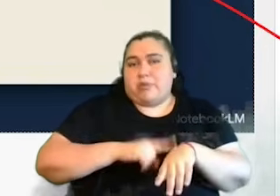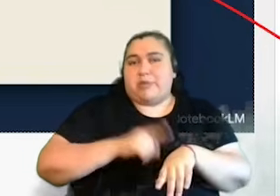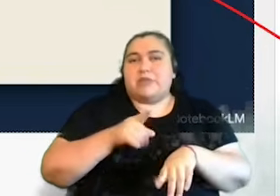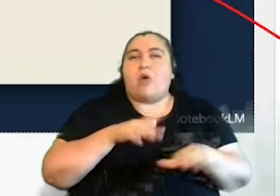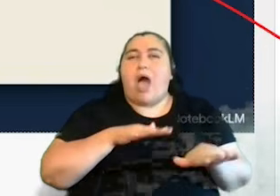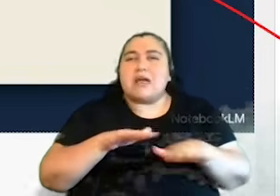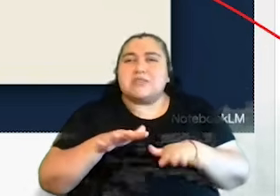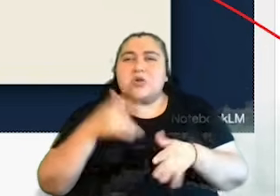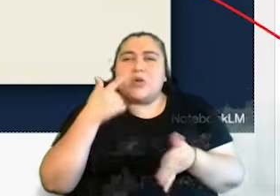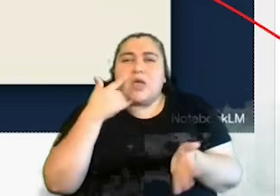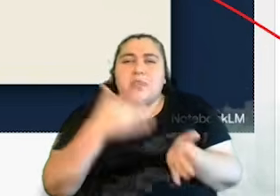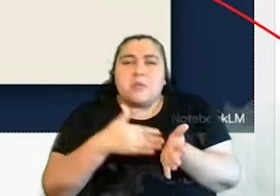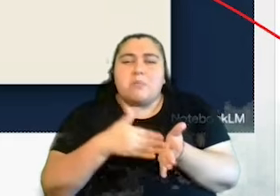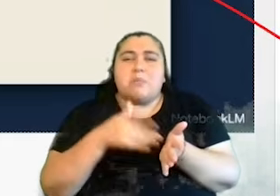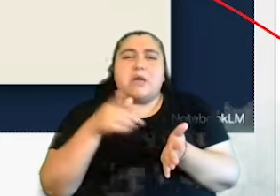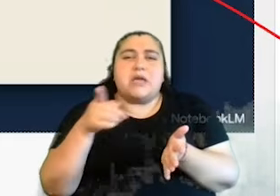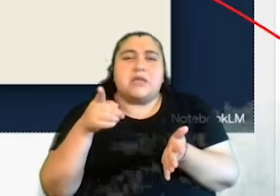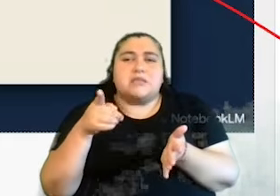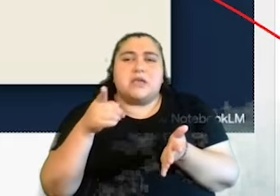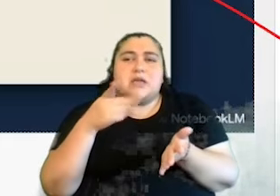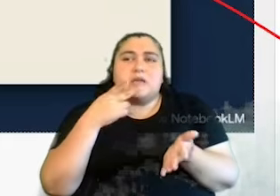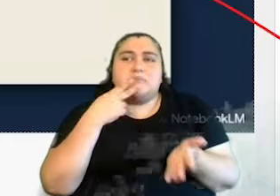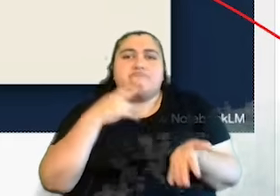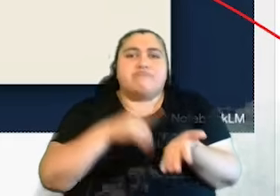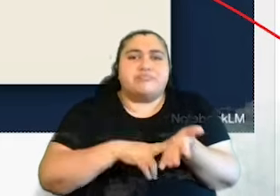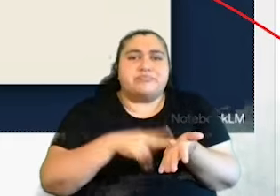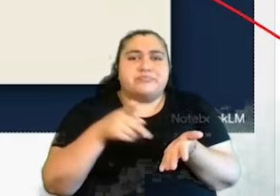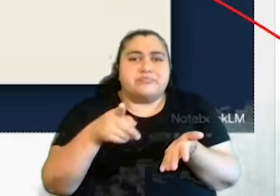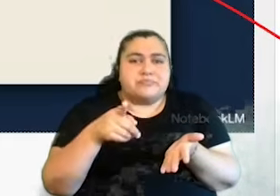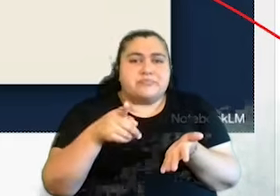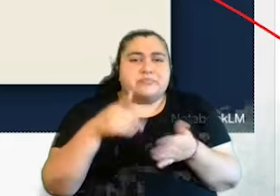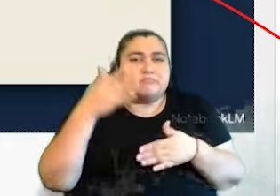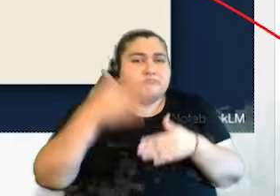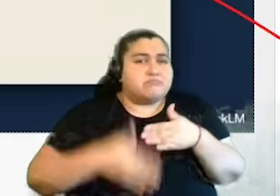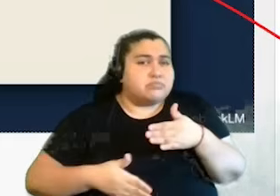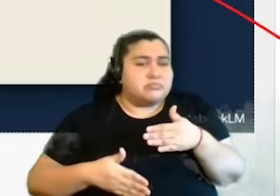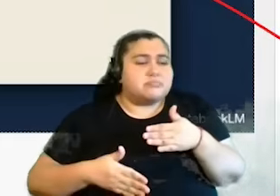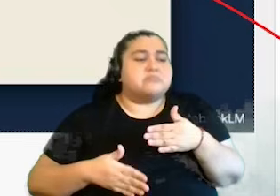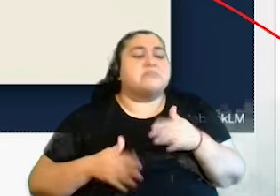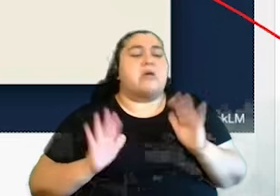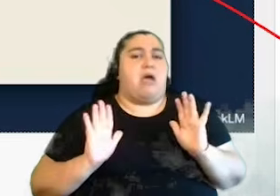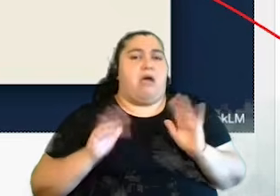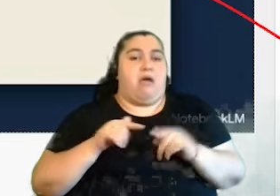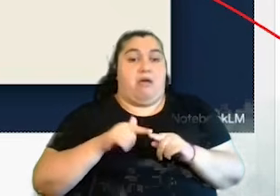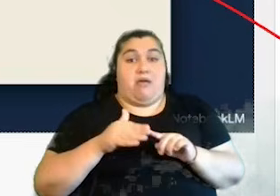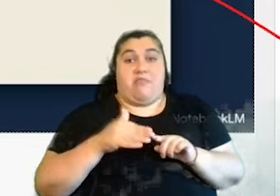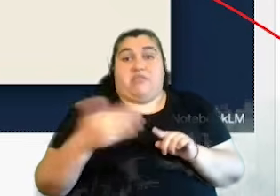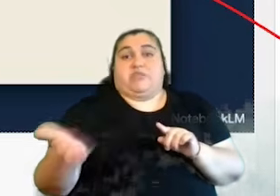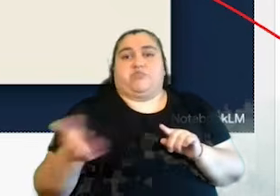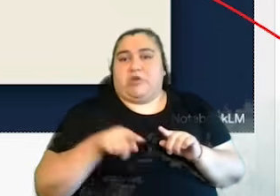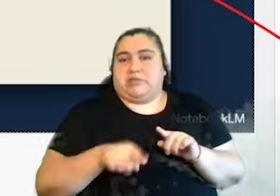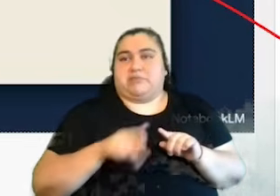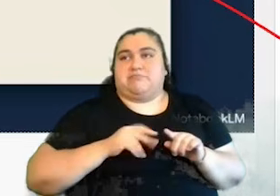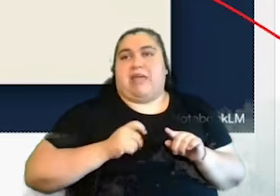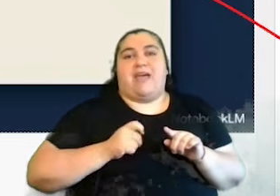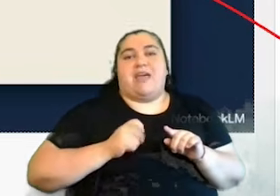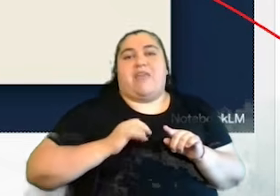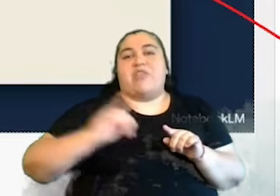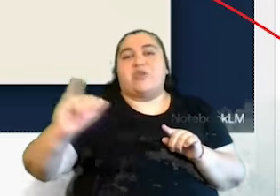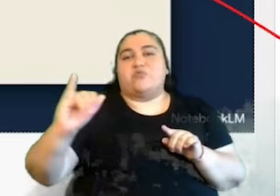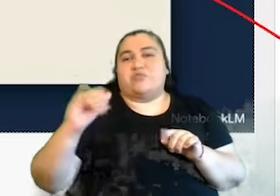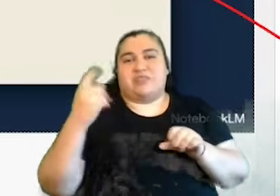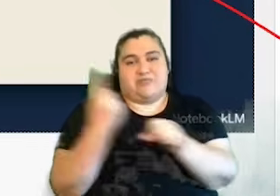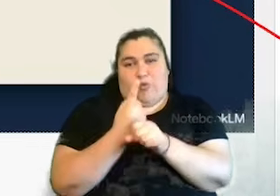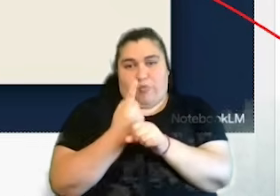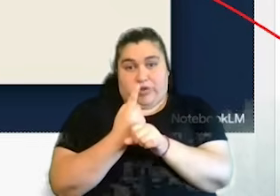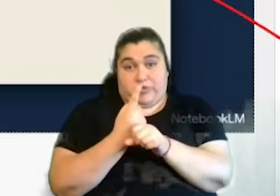determinar la materia imponible tributaria, prescripto eso, no puede hacer la denuncia penal. Y este es un cambio